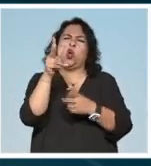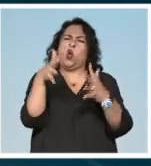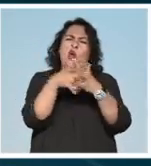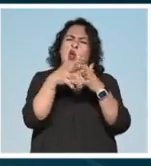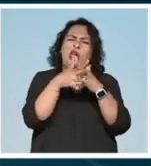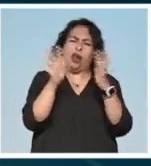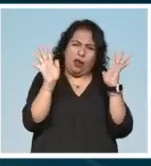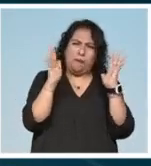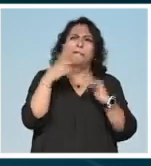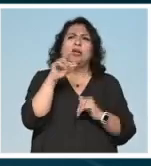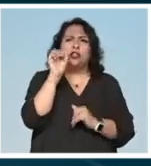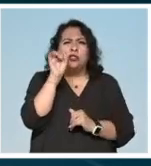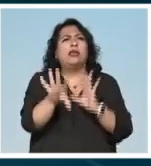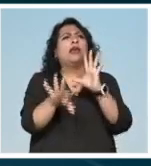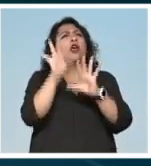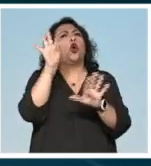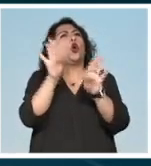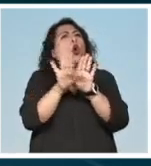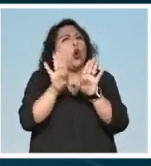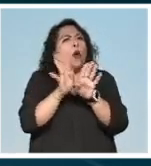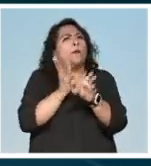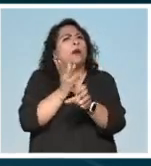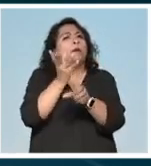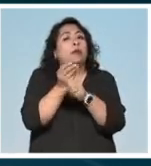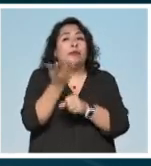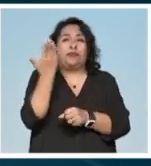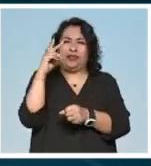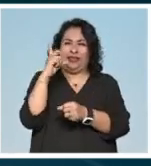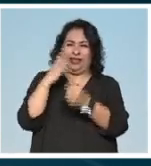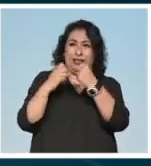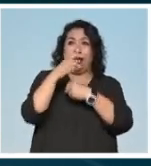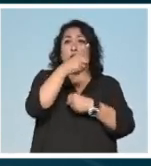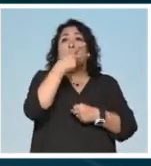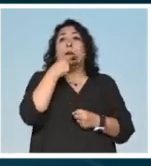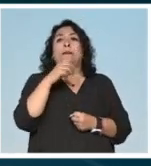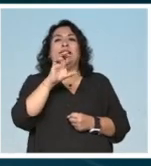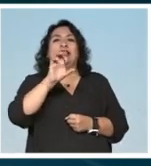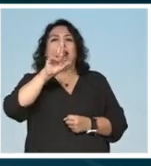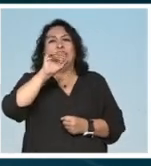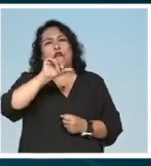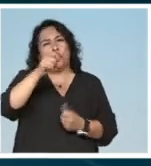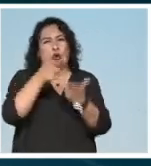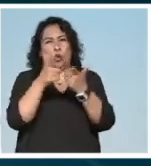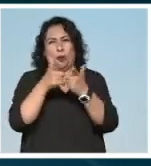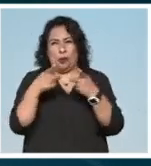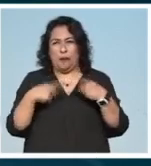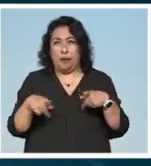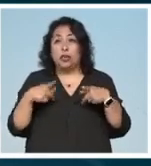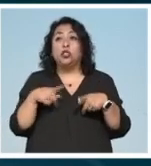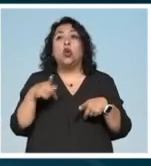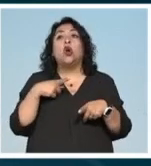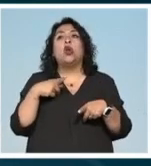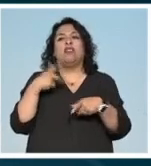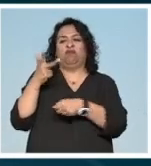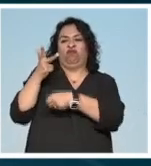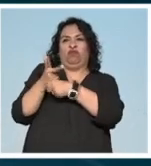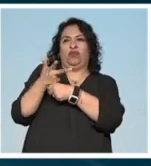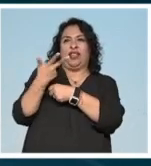sí, pero hay que encontrar un camino. Hace 30 años, Cristian Calónico y un grupo de documentalistas tomaron sus cámaras